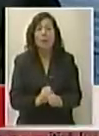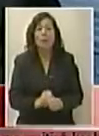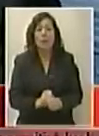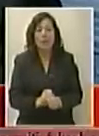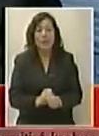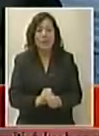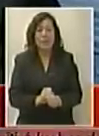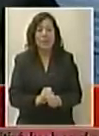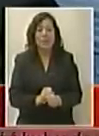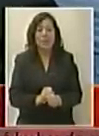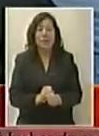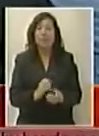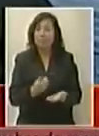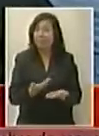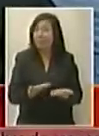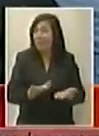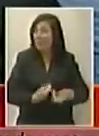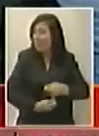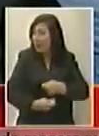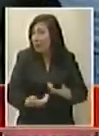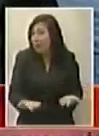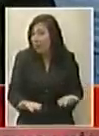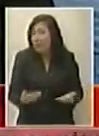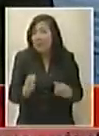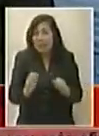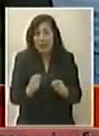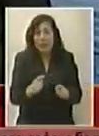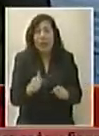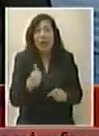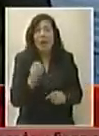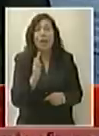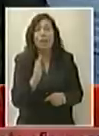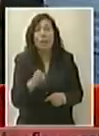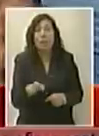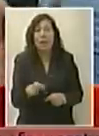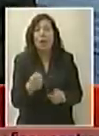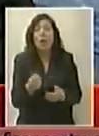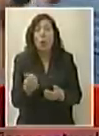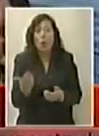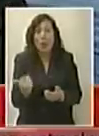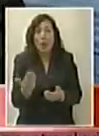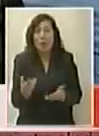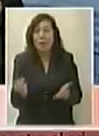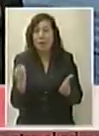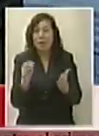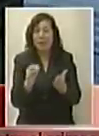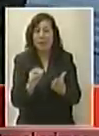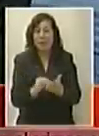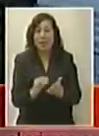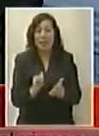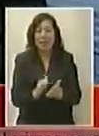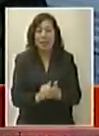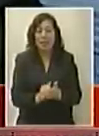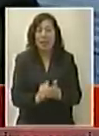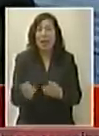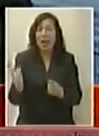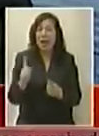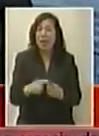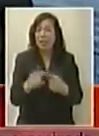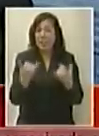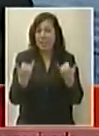sí Qué gran negocio No eso les ha permitido a las afps cobrar desde 1995 hasta la